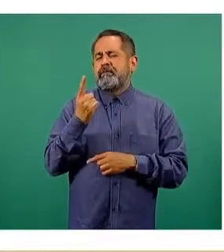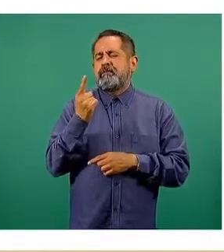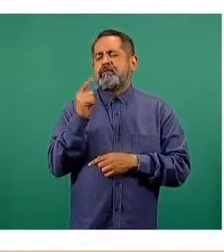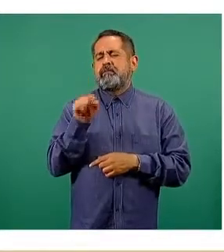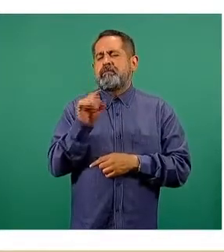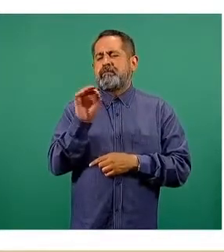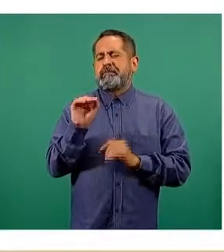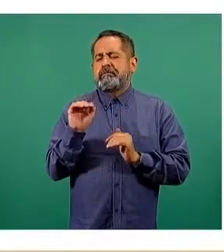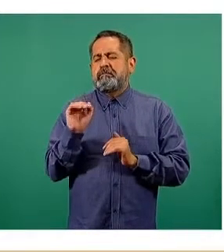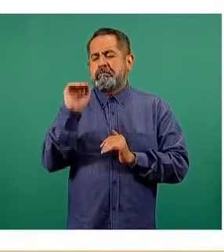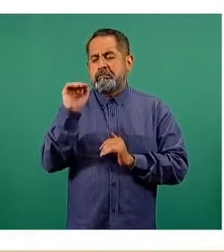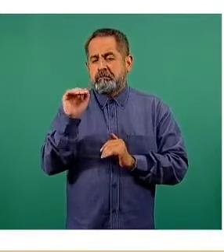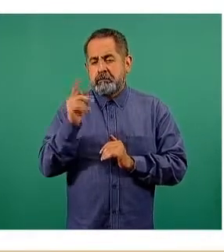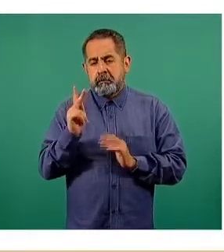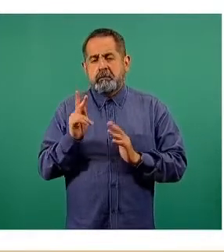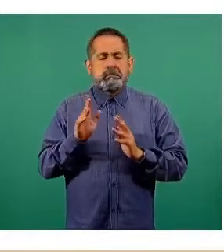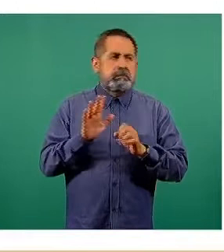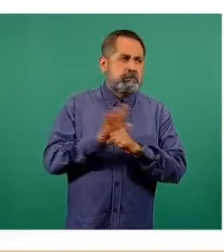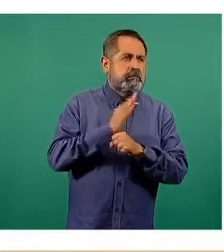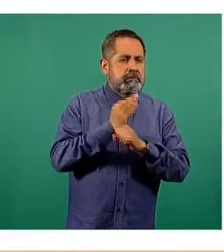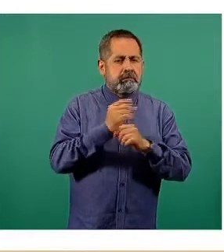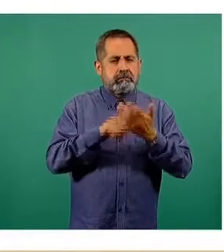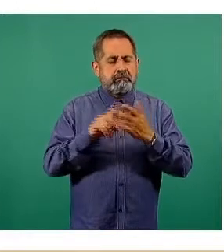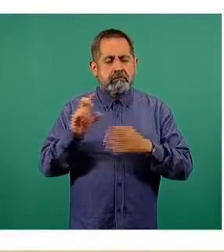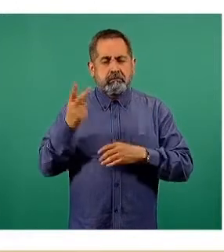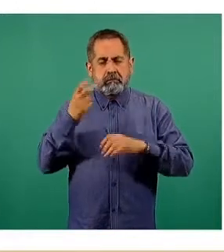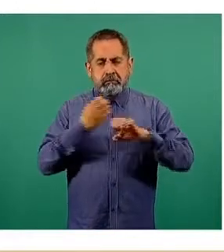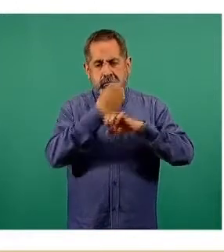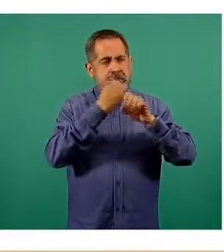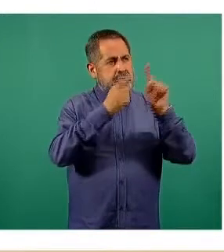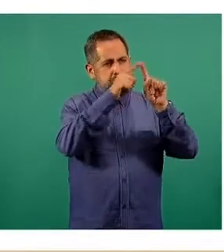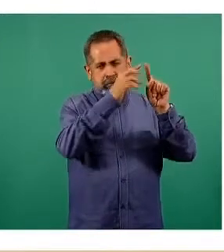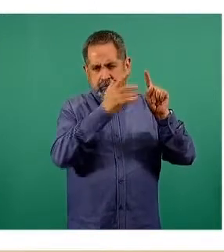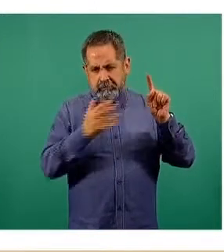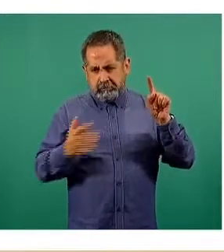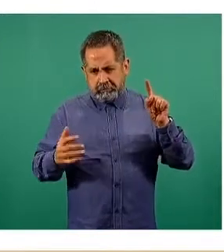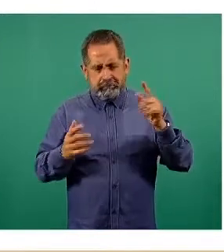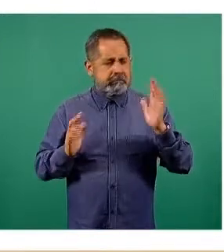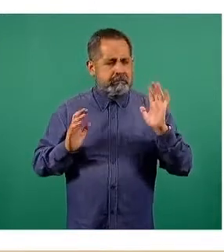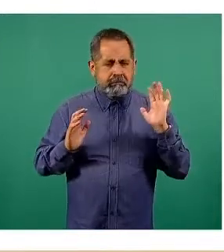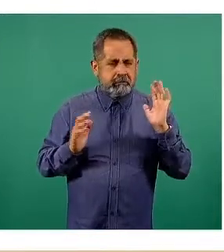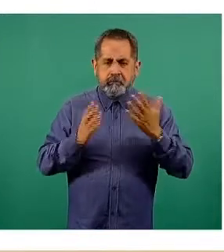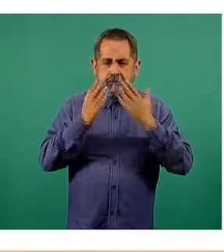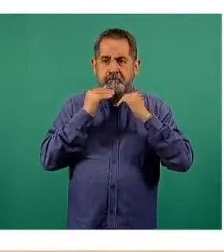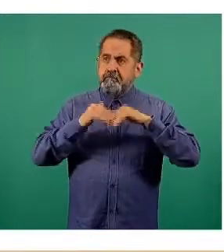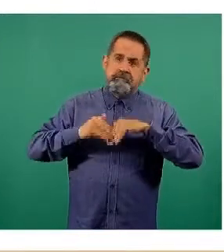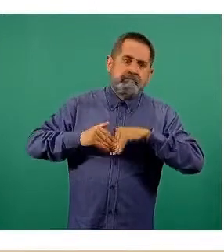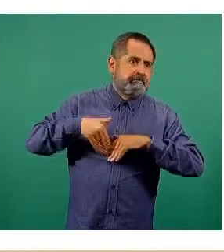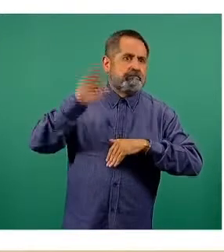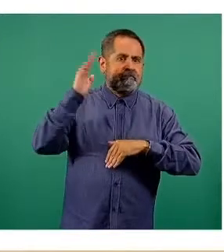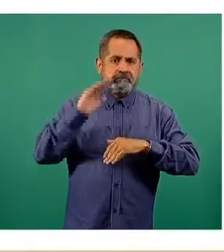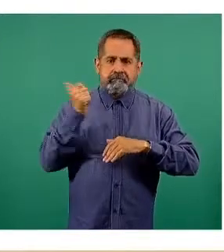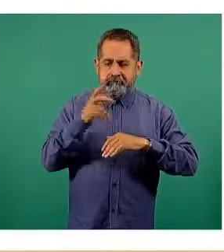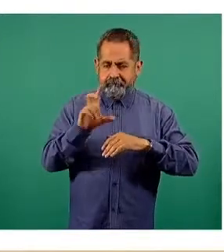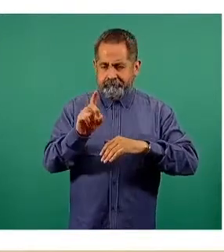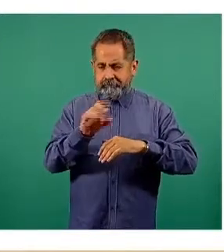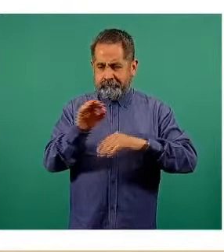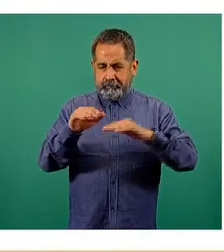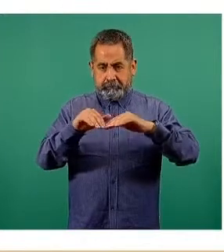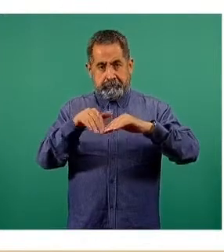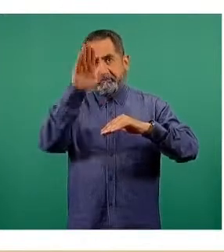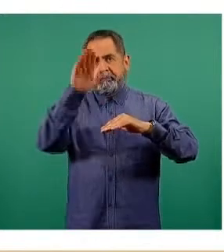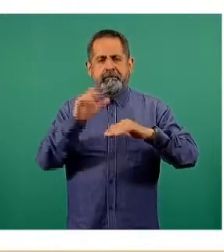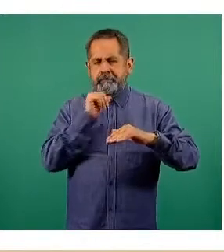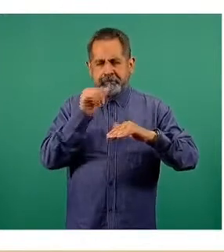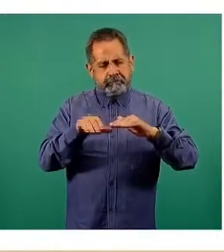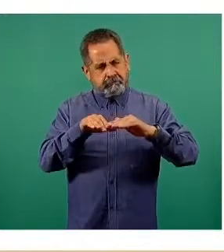porcentual. Este está distribuido entre las 32 entidades federativas y ninguna de ellas tiene un incremento por encima del 30%. Por